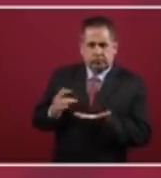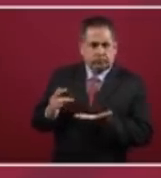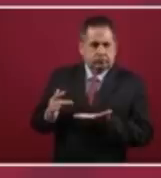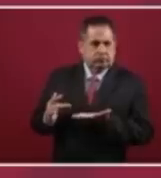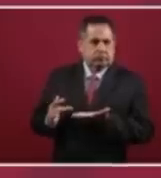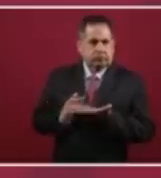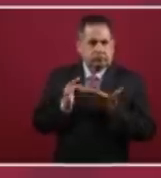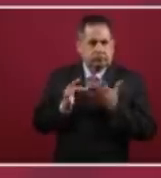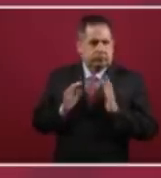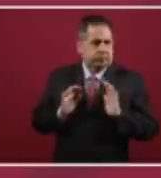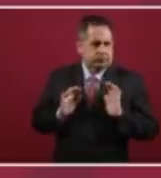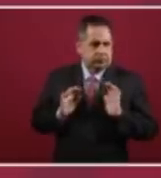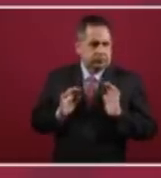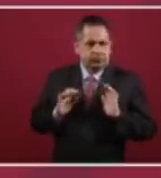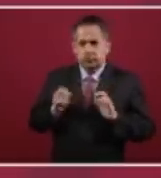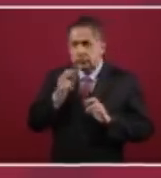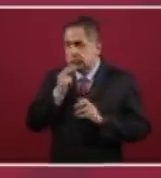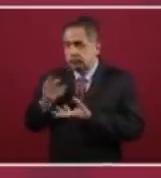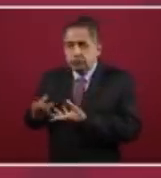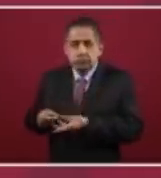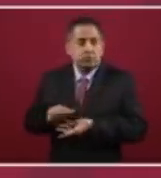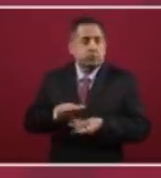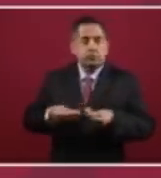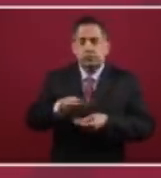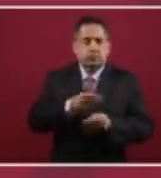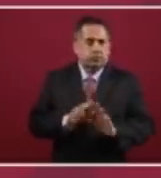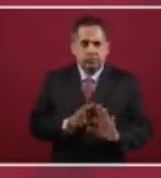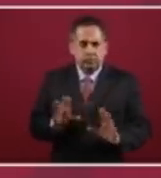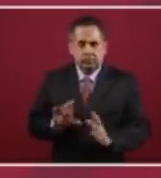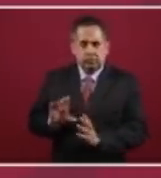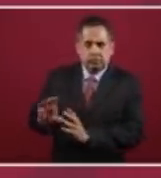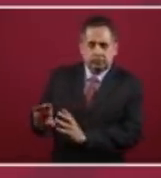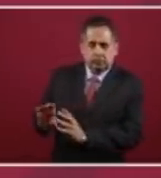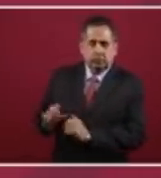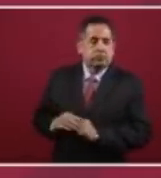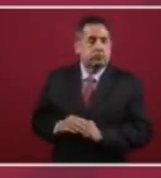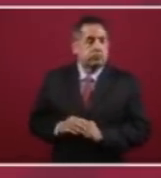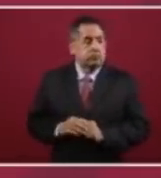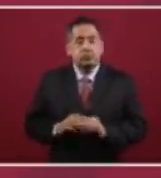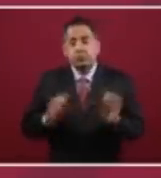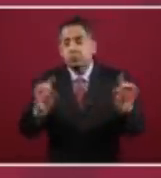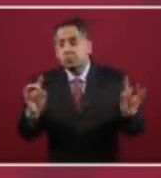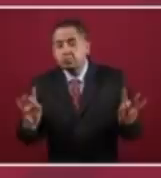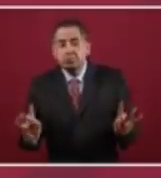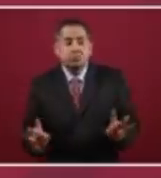en las finanzas públicas ante alguna contingencia.